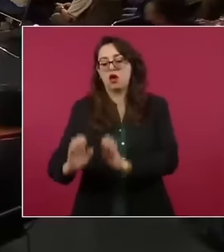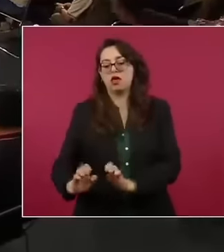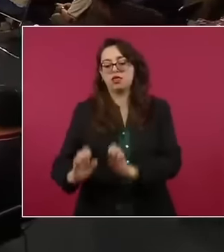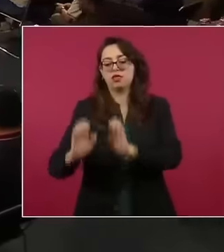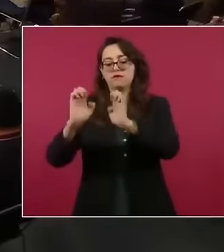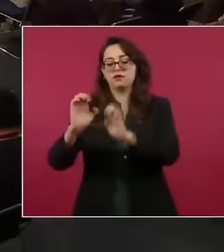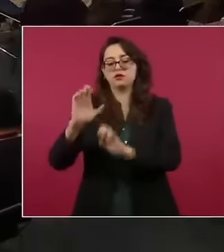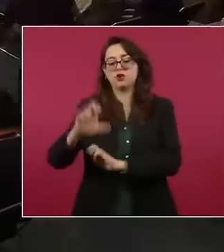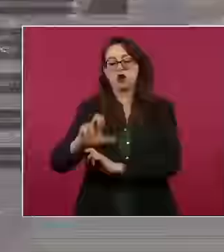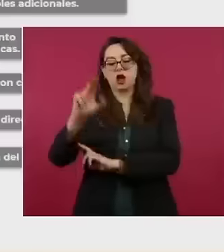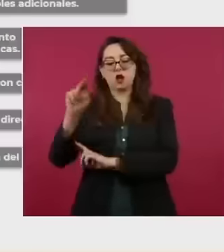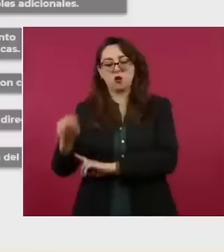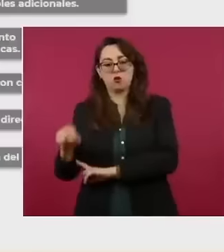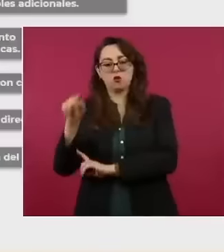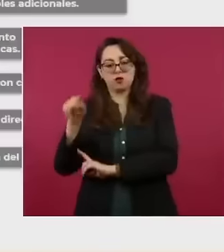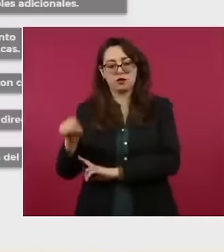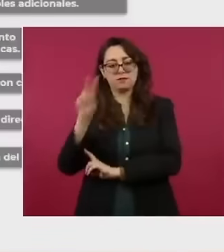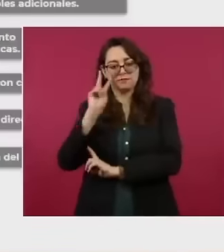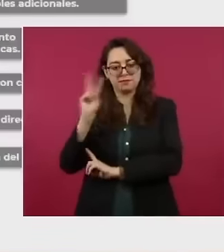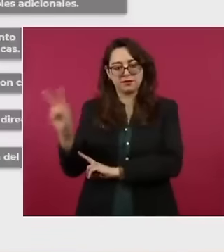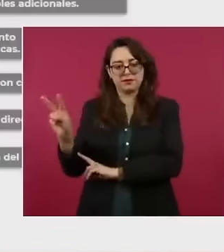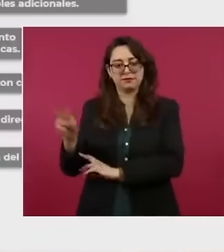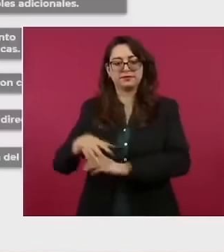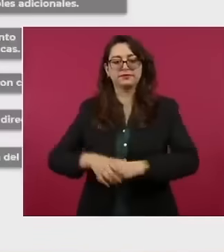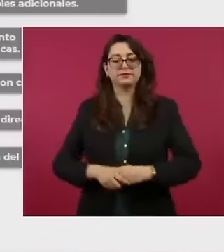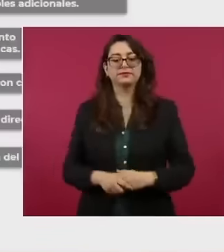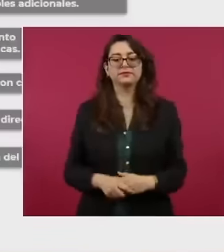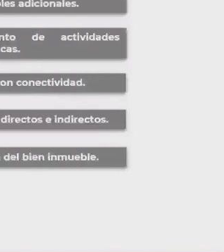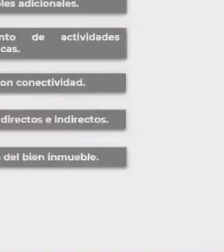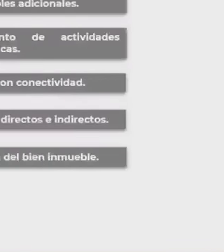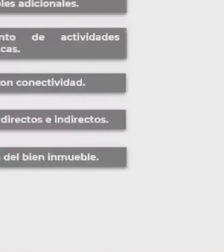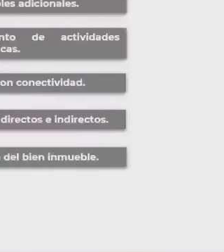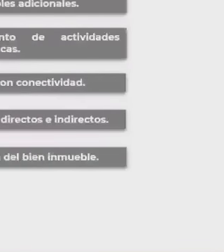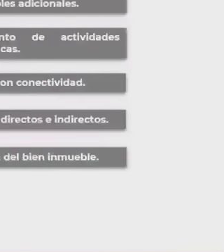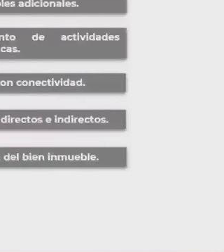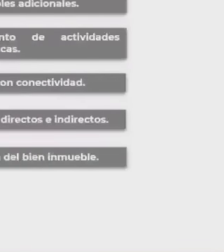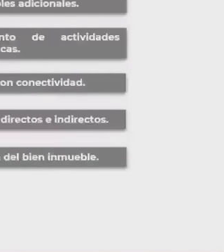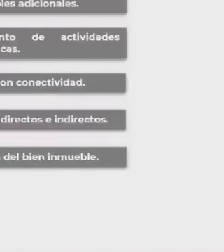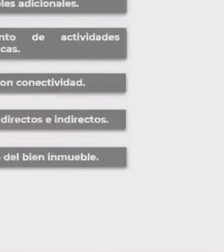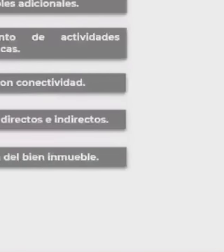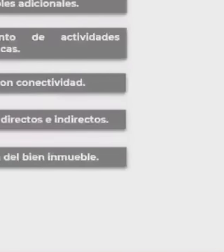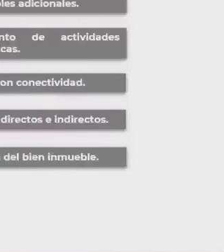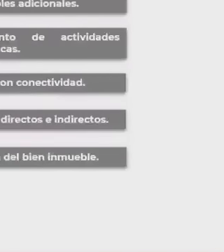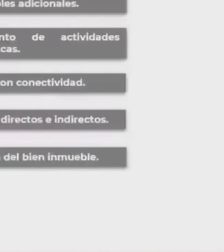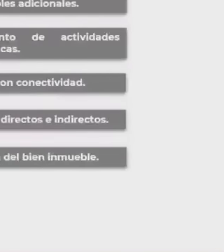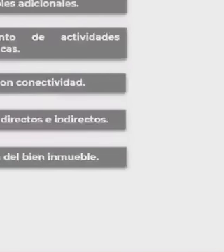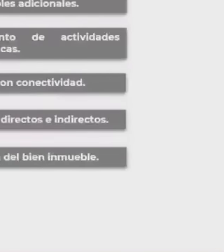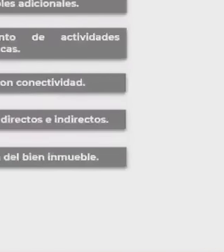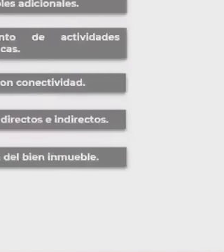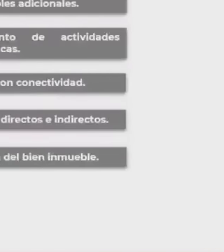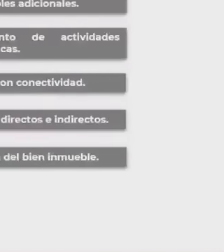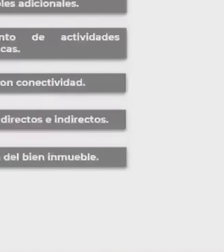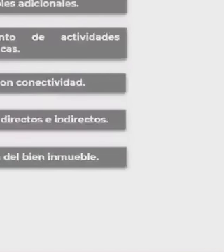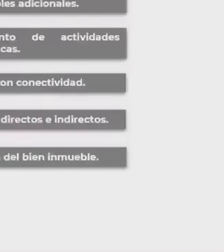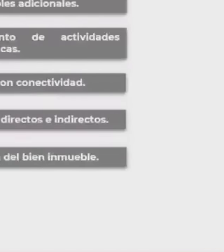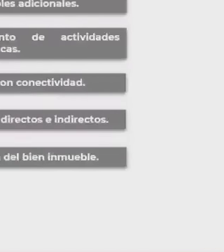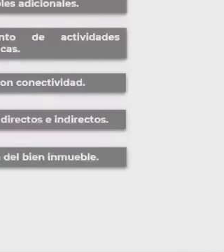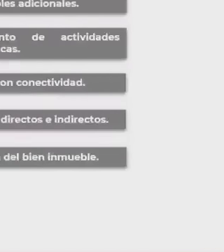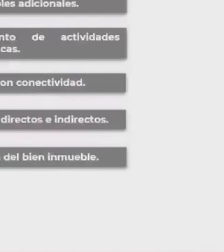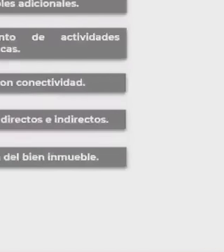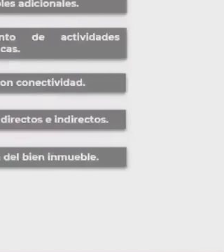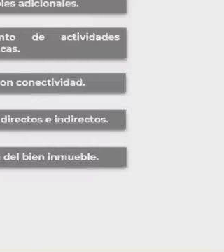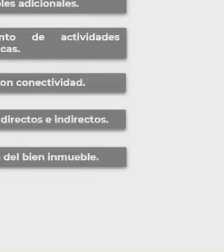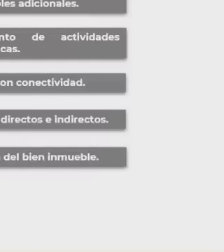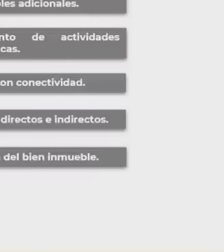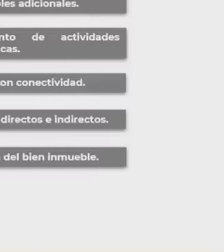la ciudad de Cancún, Quintana Roo, con la función de establecer un control más eficiente de la administración, capacitación, operaciones, el